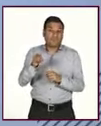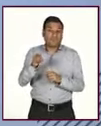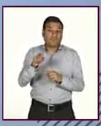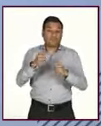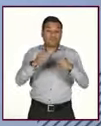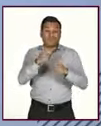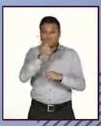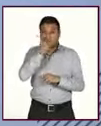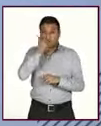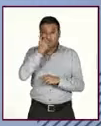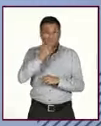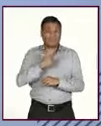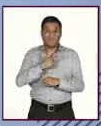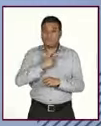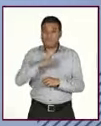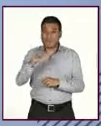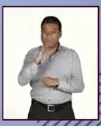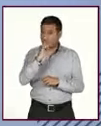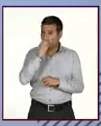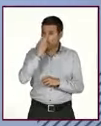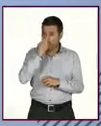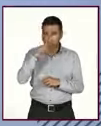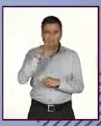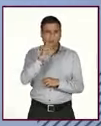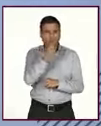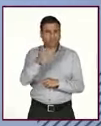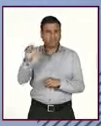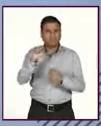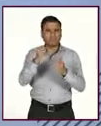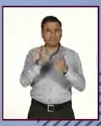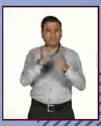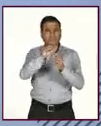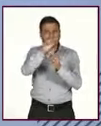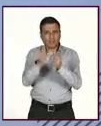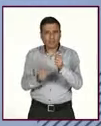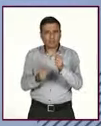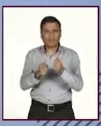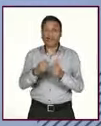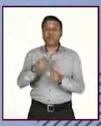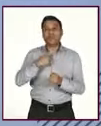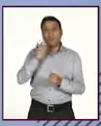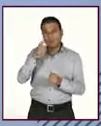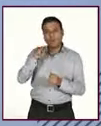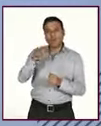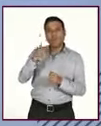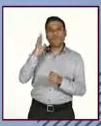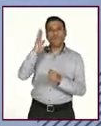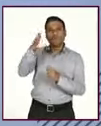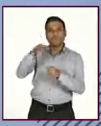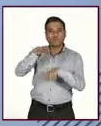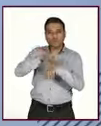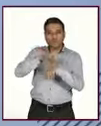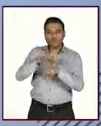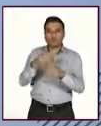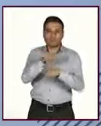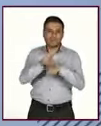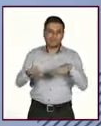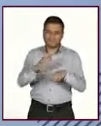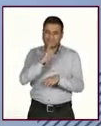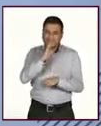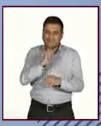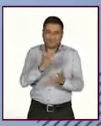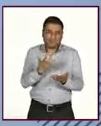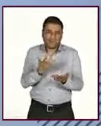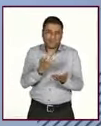escuela, pero es muy buena en las artes y nuestra meta es que sea médico, cirujano. No, entonces eso cerrados. no va a pasar y va a tener un problema de